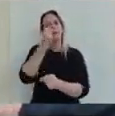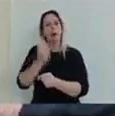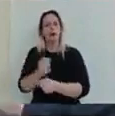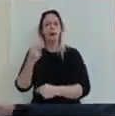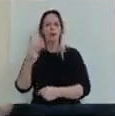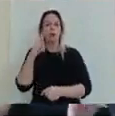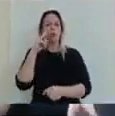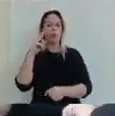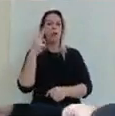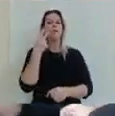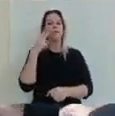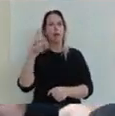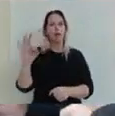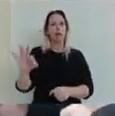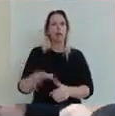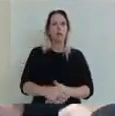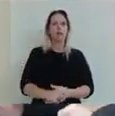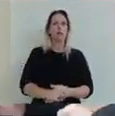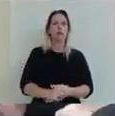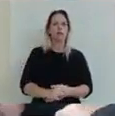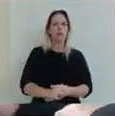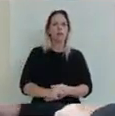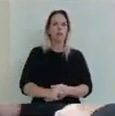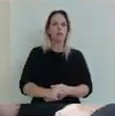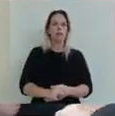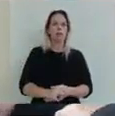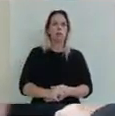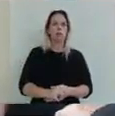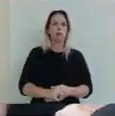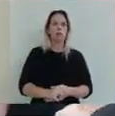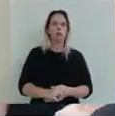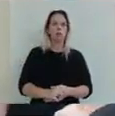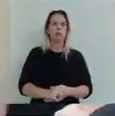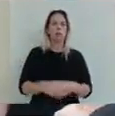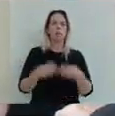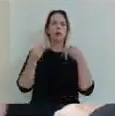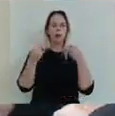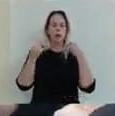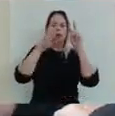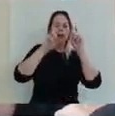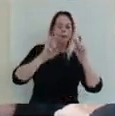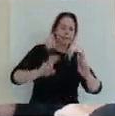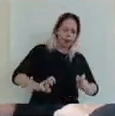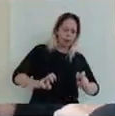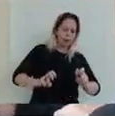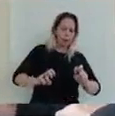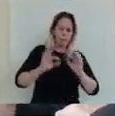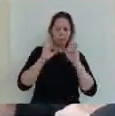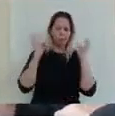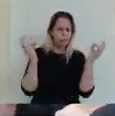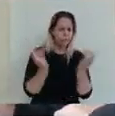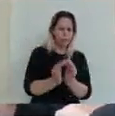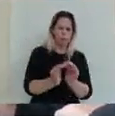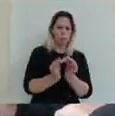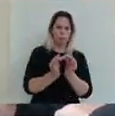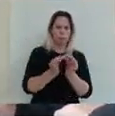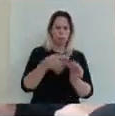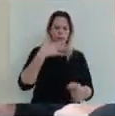un análisis concreto y serio de todo lo que tiene que ver después con el informe anual del